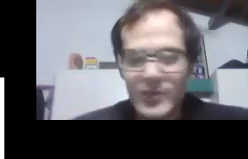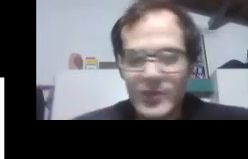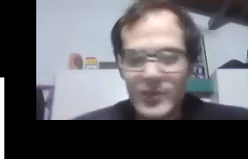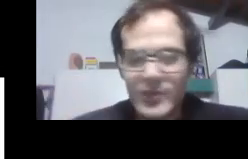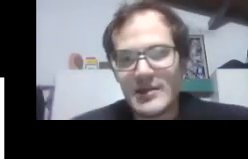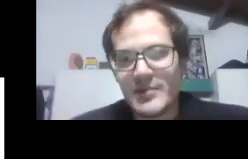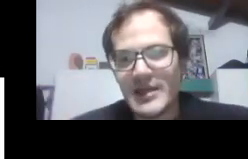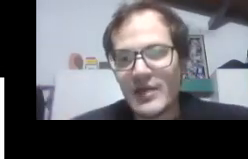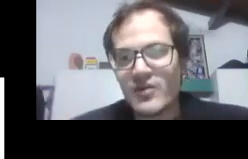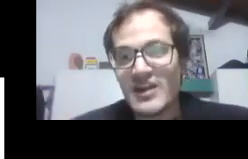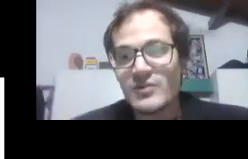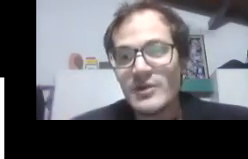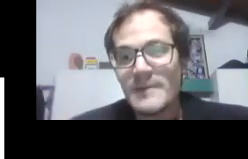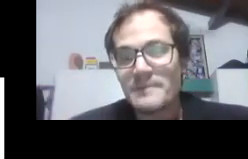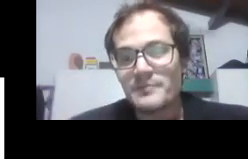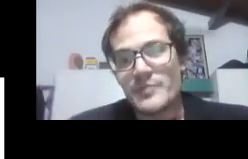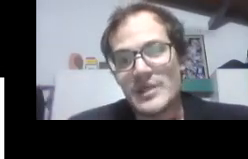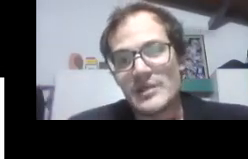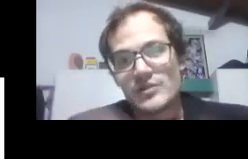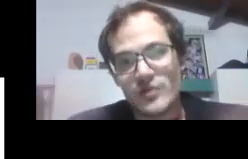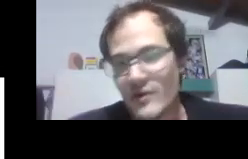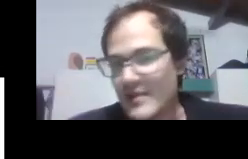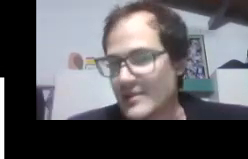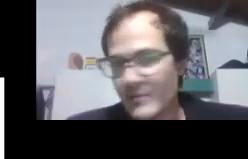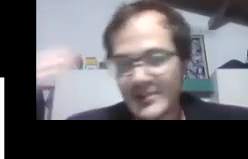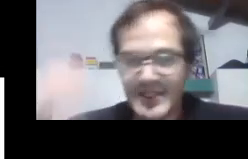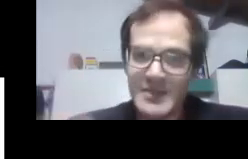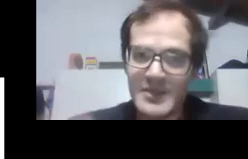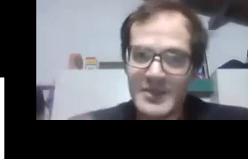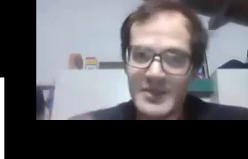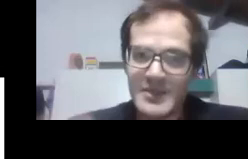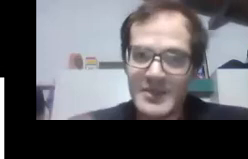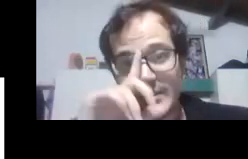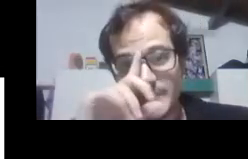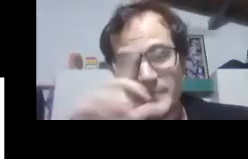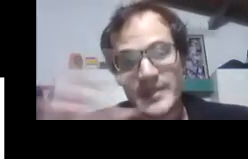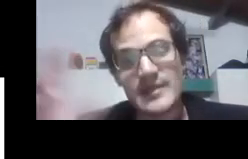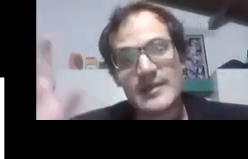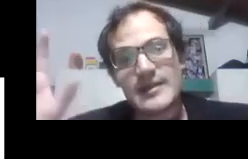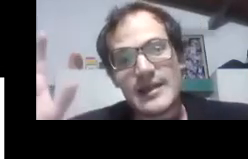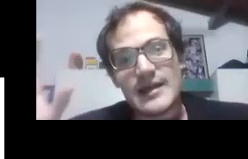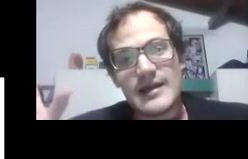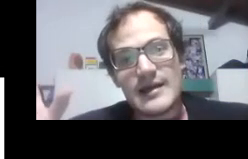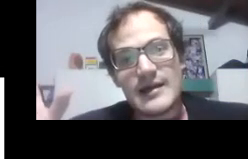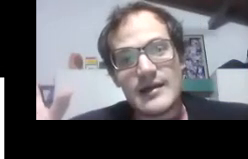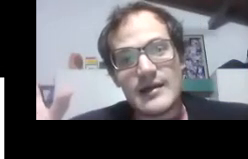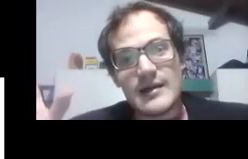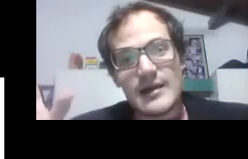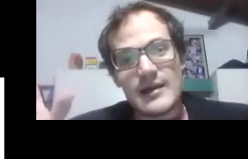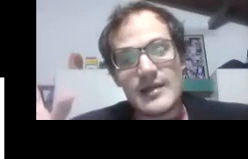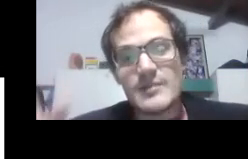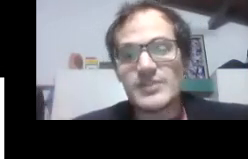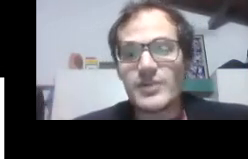muy interesante, da para largo rato. A nosotros no nos va el tiempo, así que les menciono rápidamente.